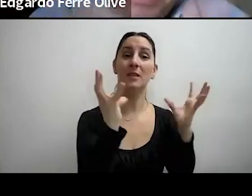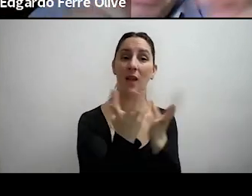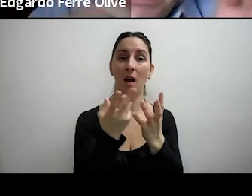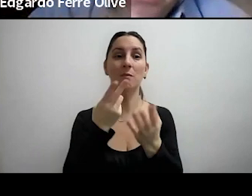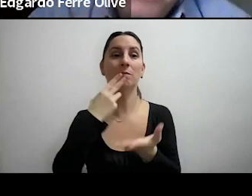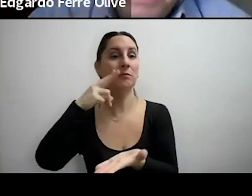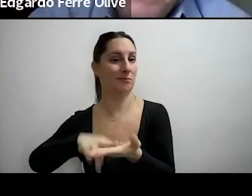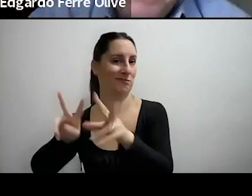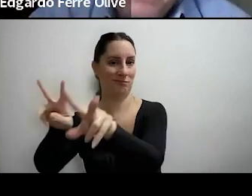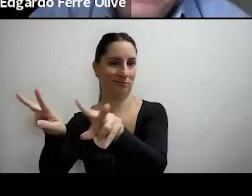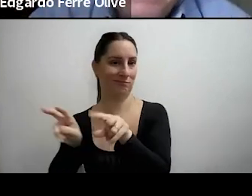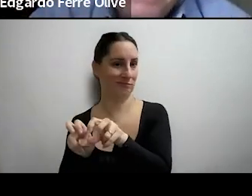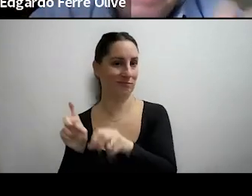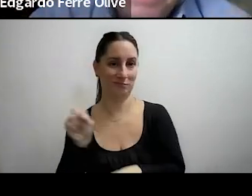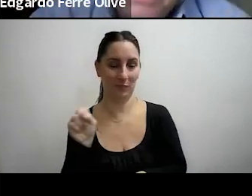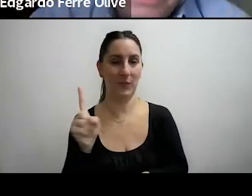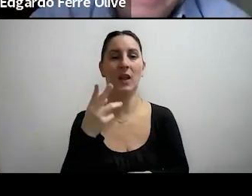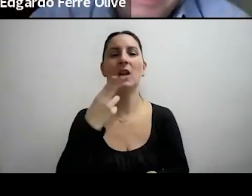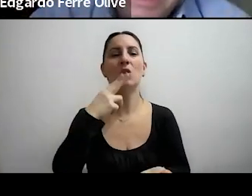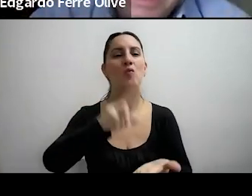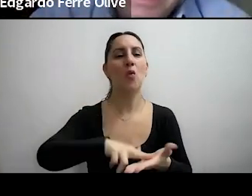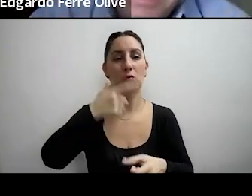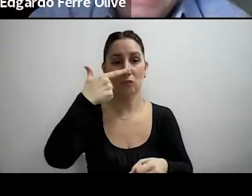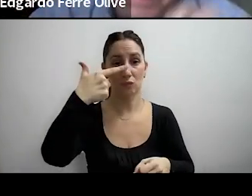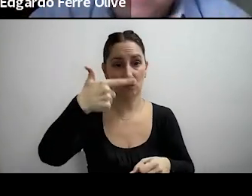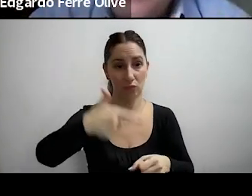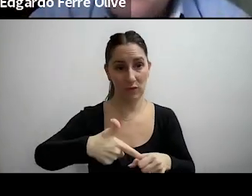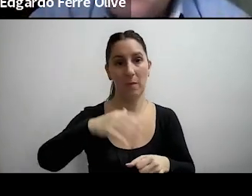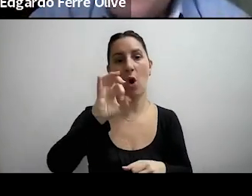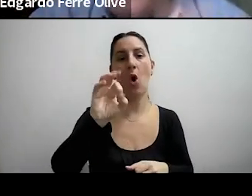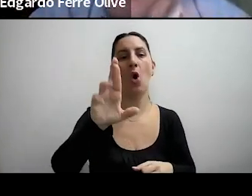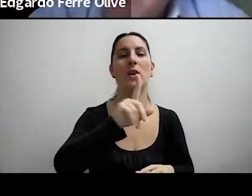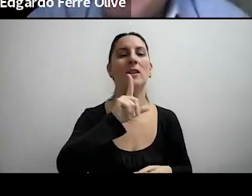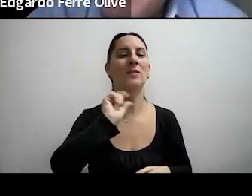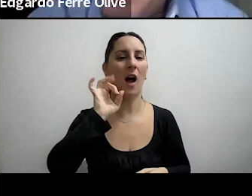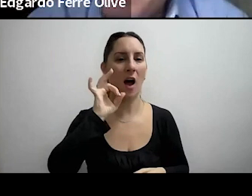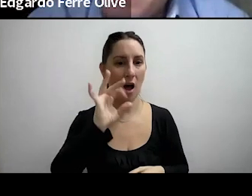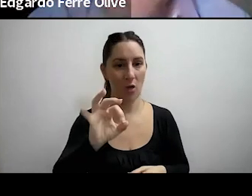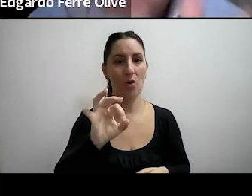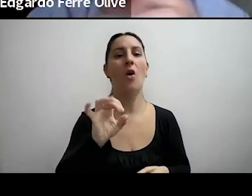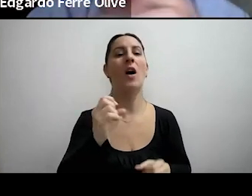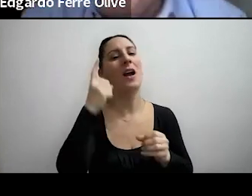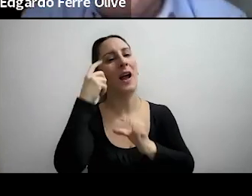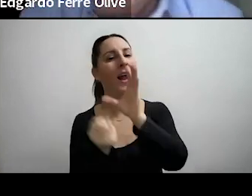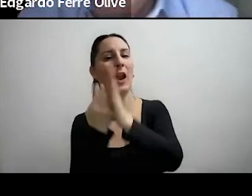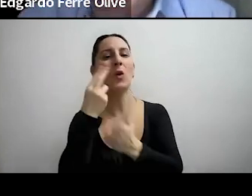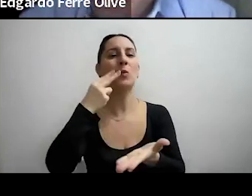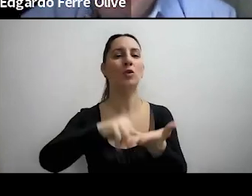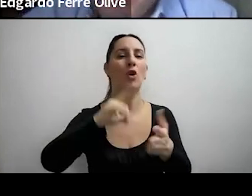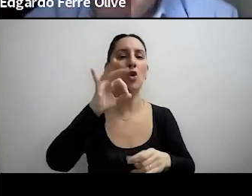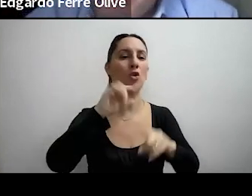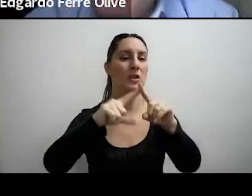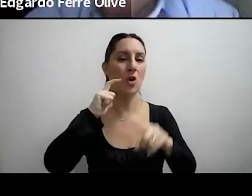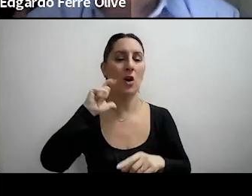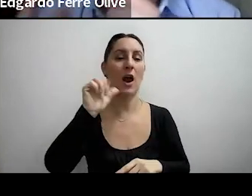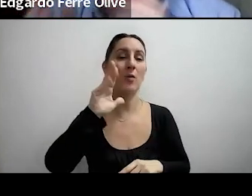ejemplo. El impuesto al combustible es un impuesto no ambiental. El impuesto al dióxido de carbono se creó para ser ambiental, aunque en la práctica yo interpreto